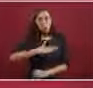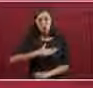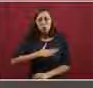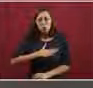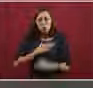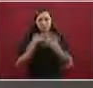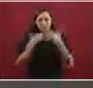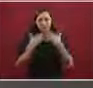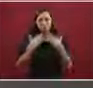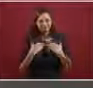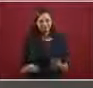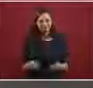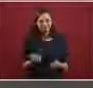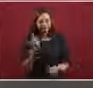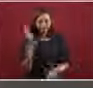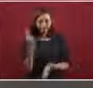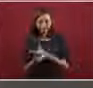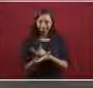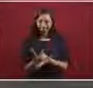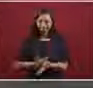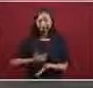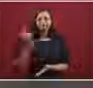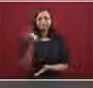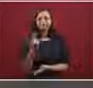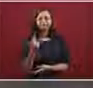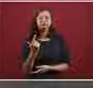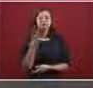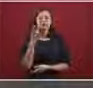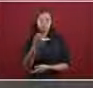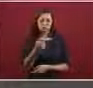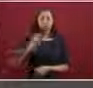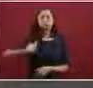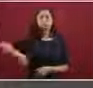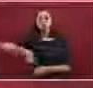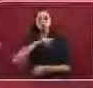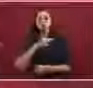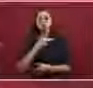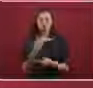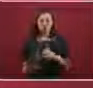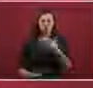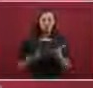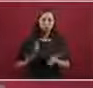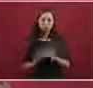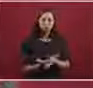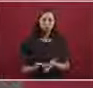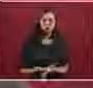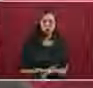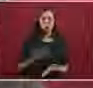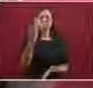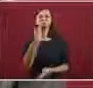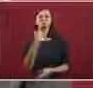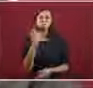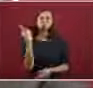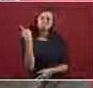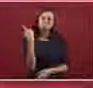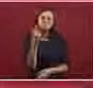eso vamos a presentar formalmente una